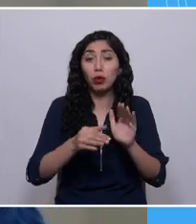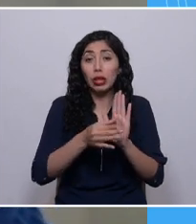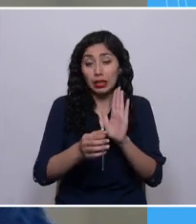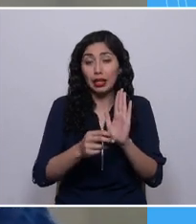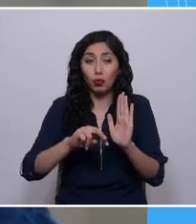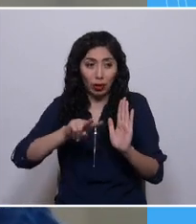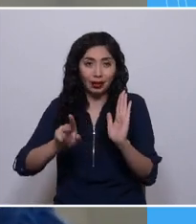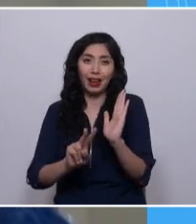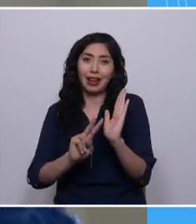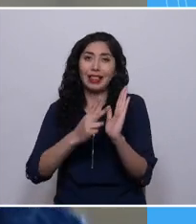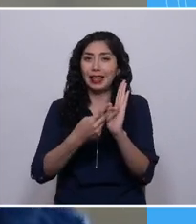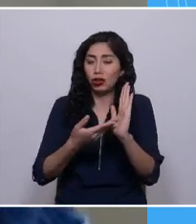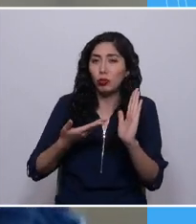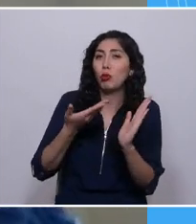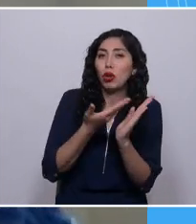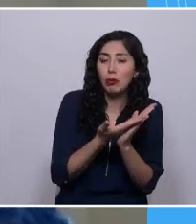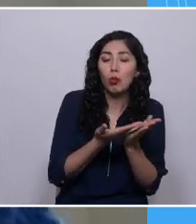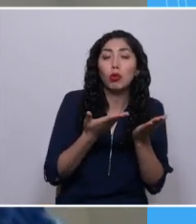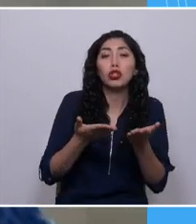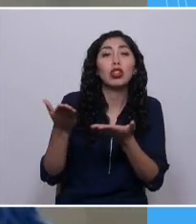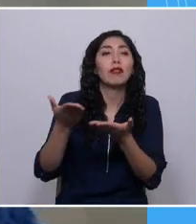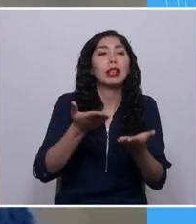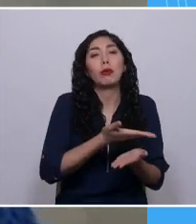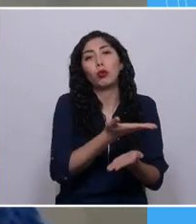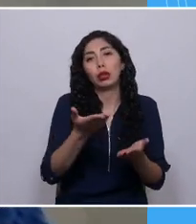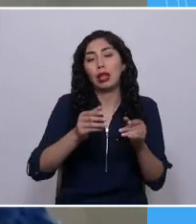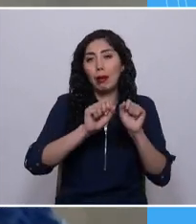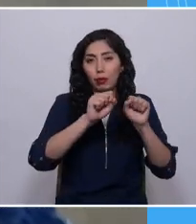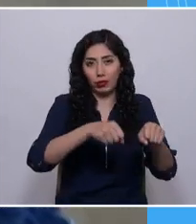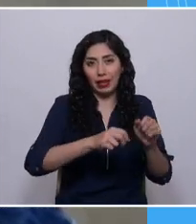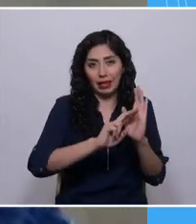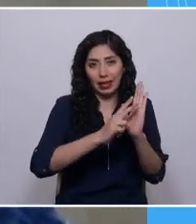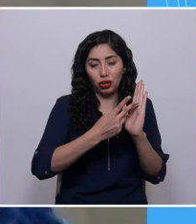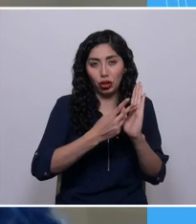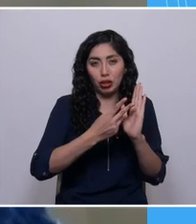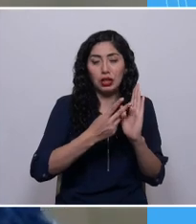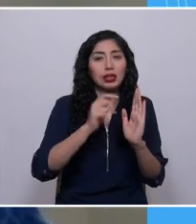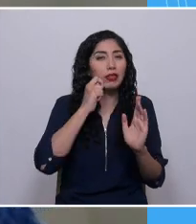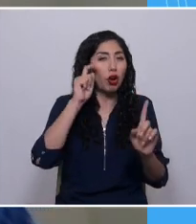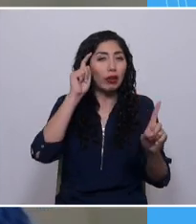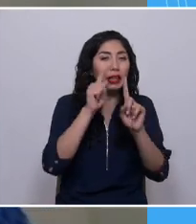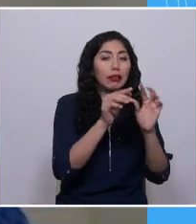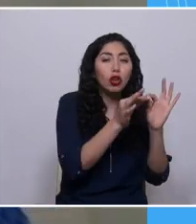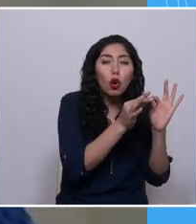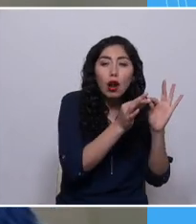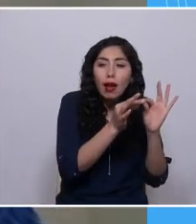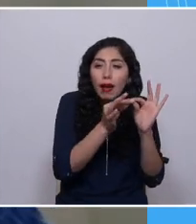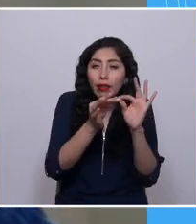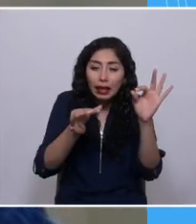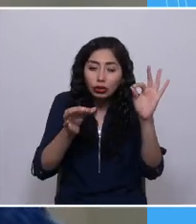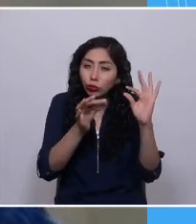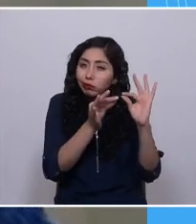que invitamos a poder aprobar esta indicación y que todo quede coherente dentro del texto. Muchas gracias.